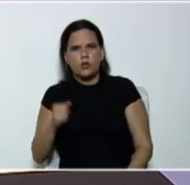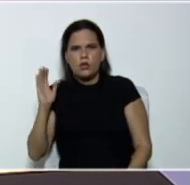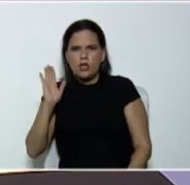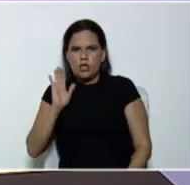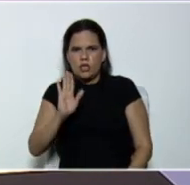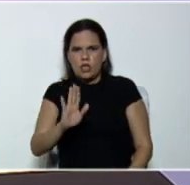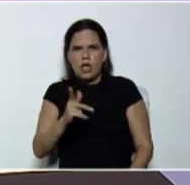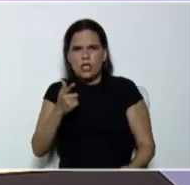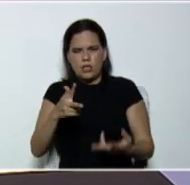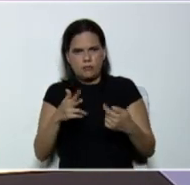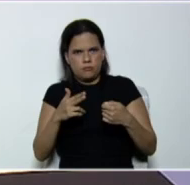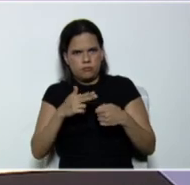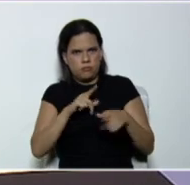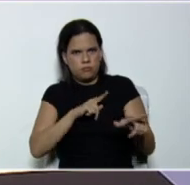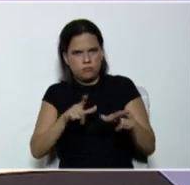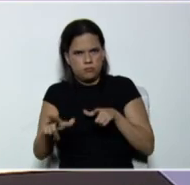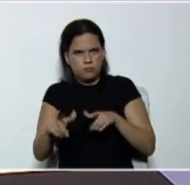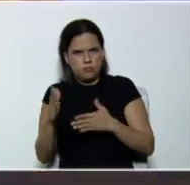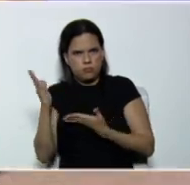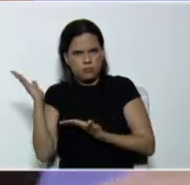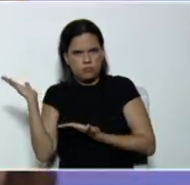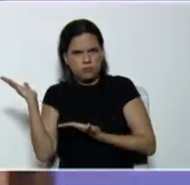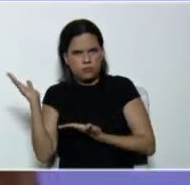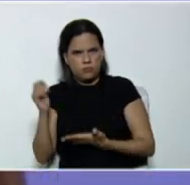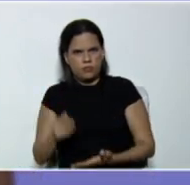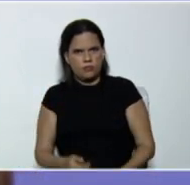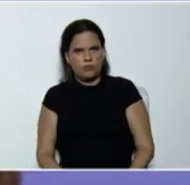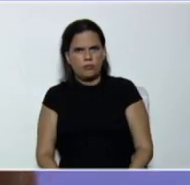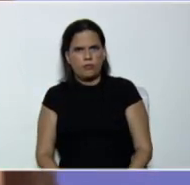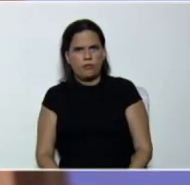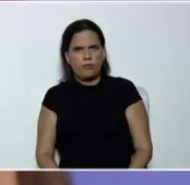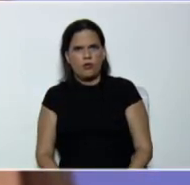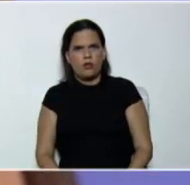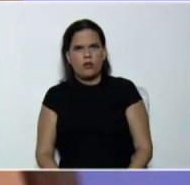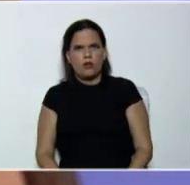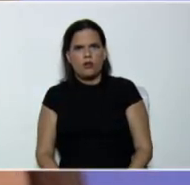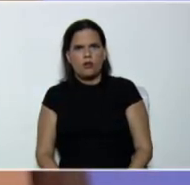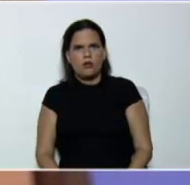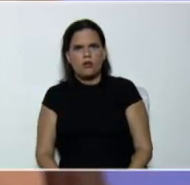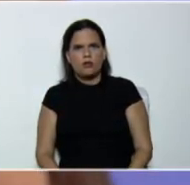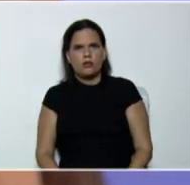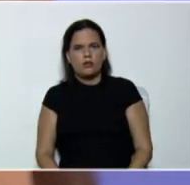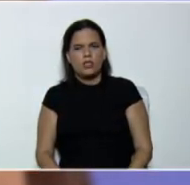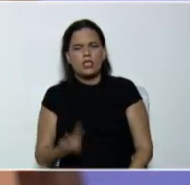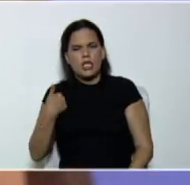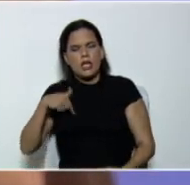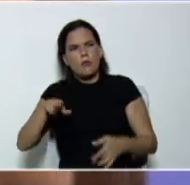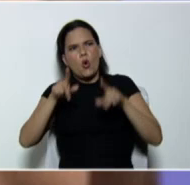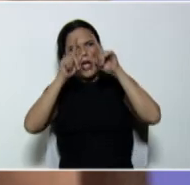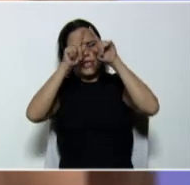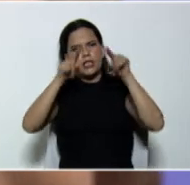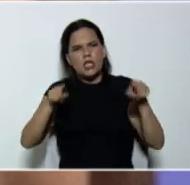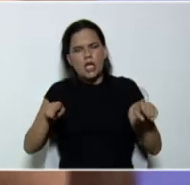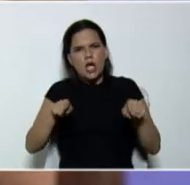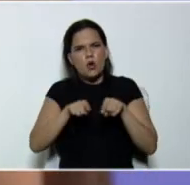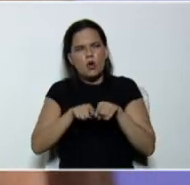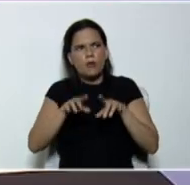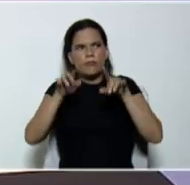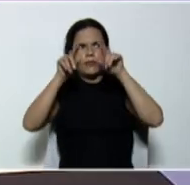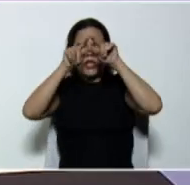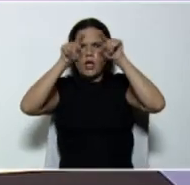ya recortados aquí, esto es un hexágono, tenemos el triángulo, el cuadrado,